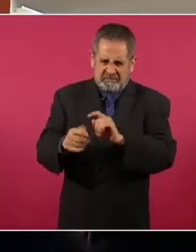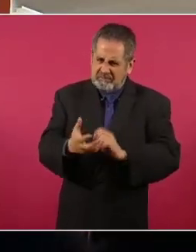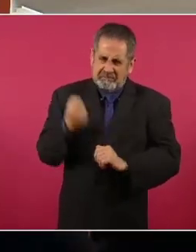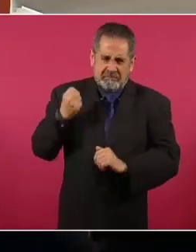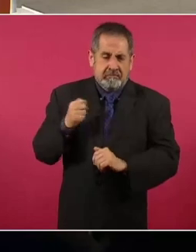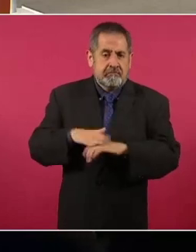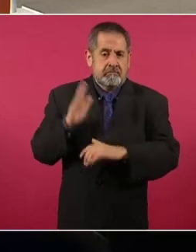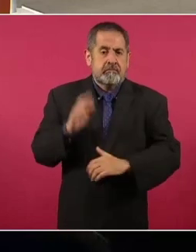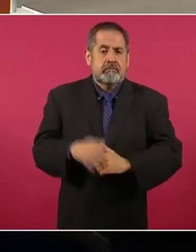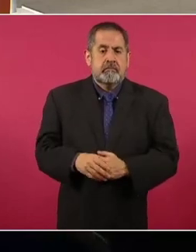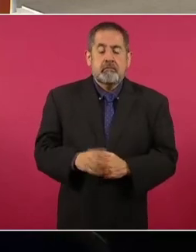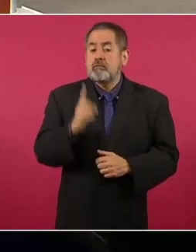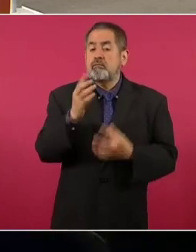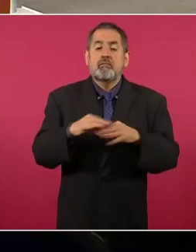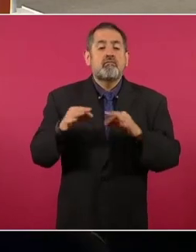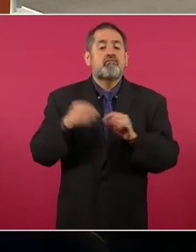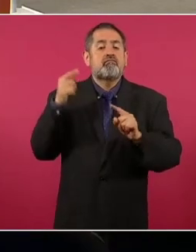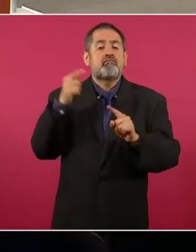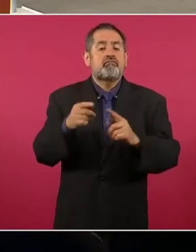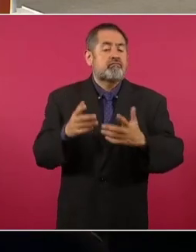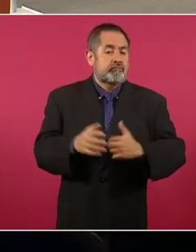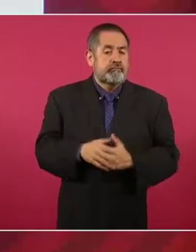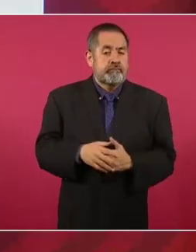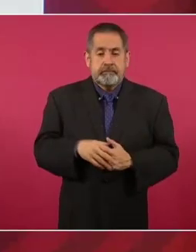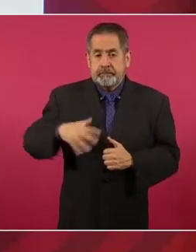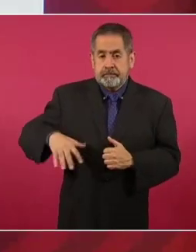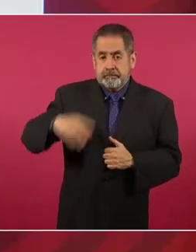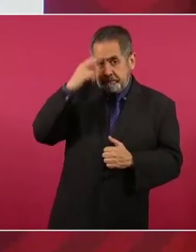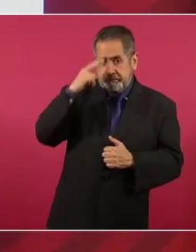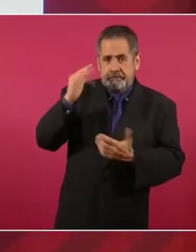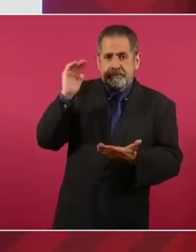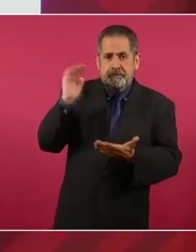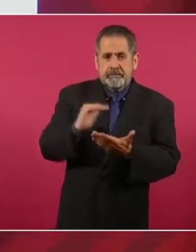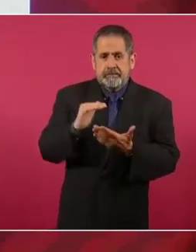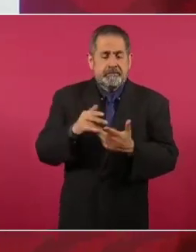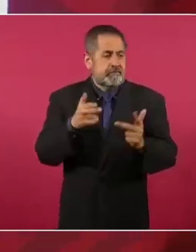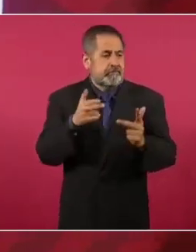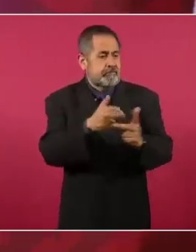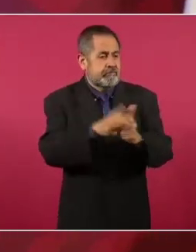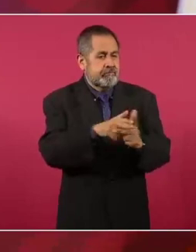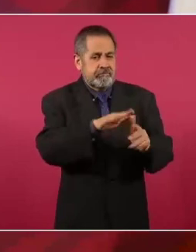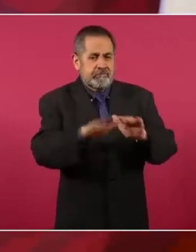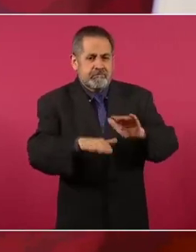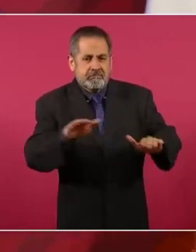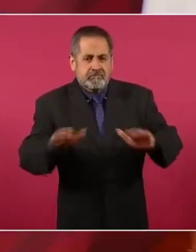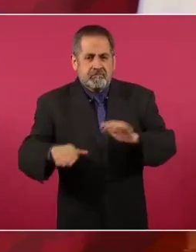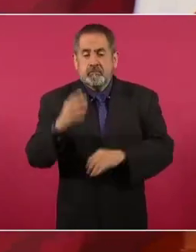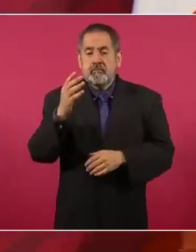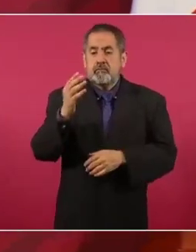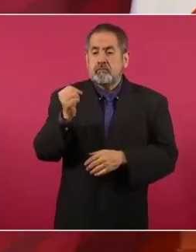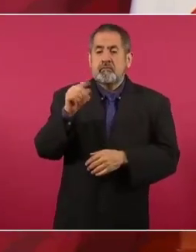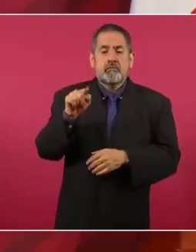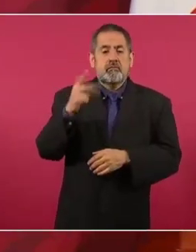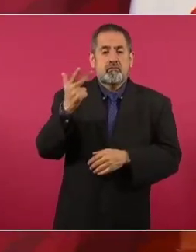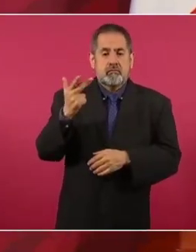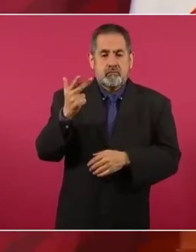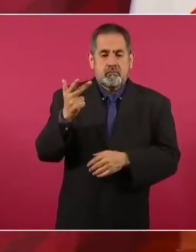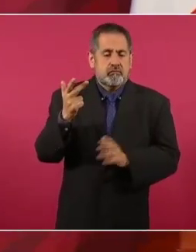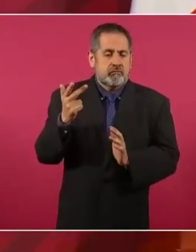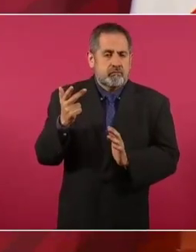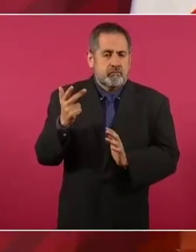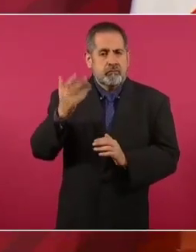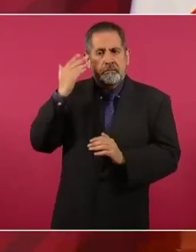El dato que más nos importa a los mexicanos, reducción en México de qué, de los homicidios dolosos. Ya vamos a 9.8, pero cuando hicimos